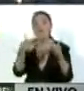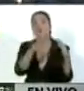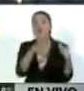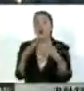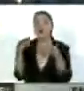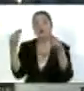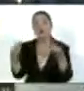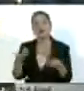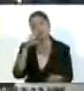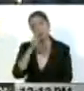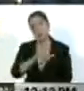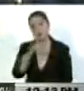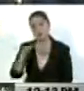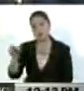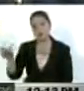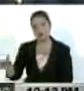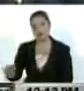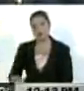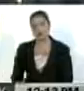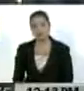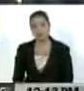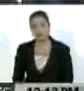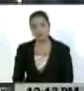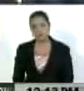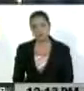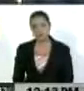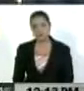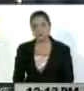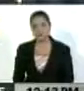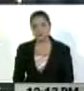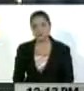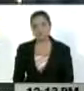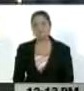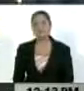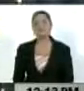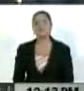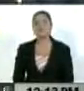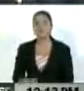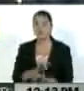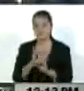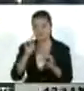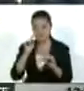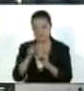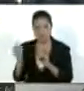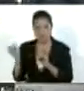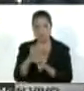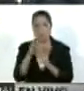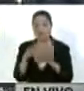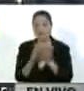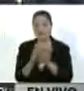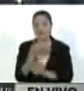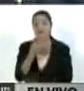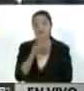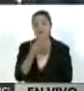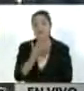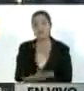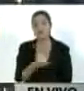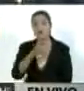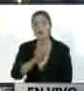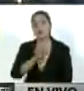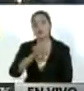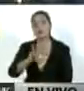nuestro pueblo. Es decir, esto significa el cumplimiento de una meta al 20 de diciembre de